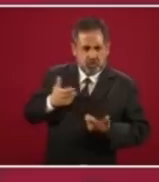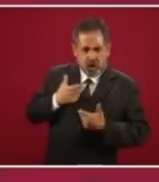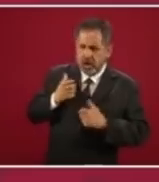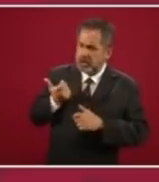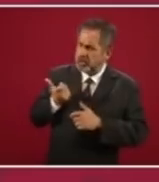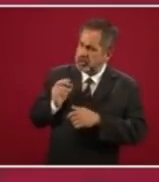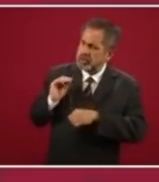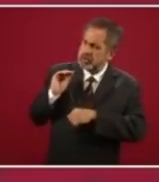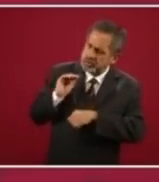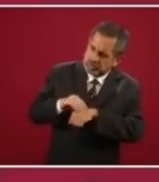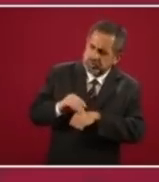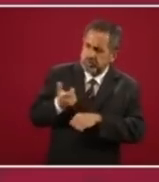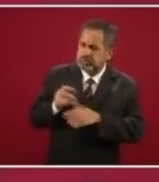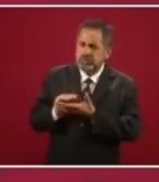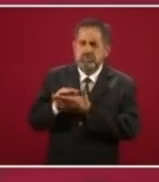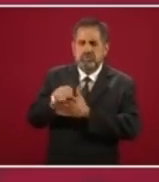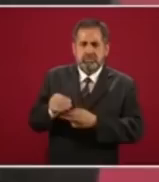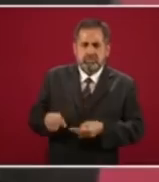invertir